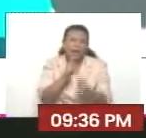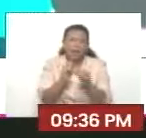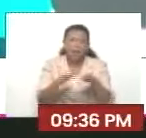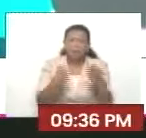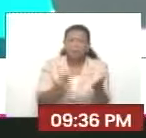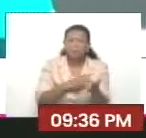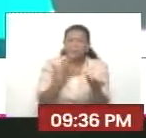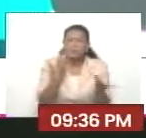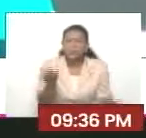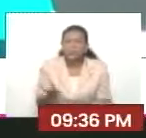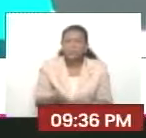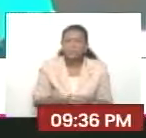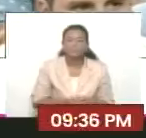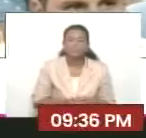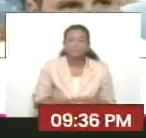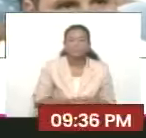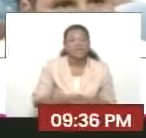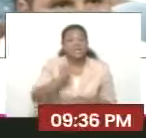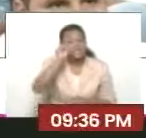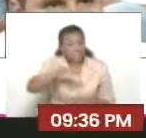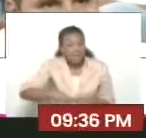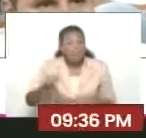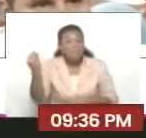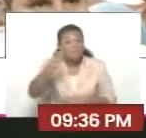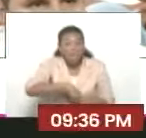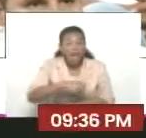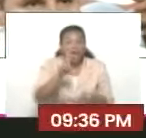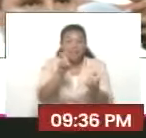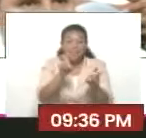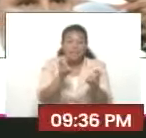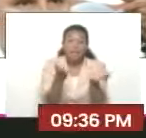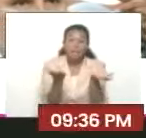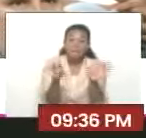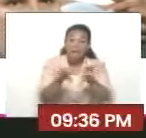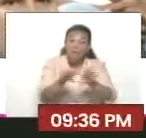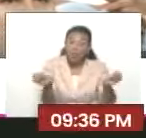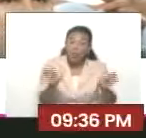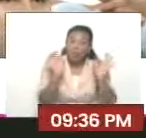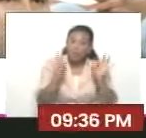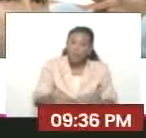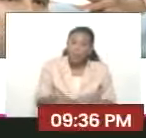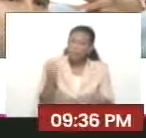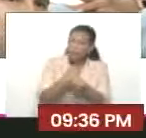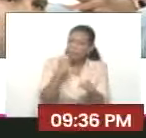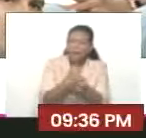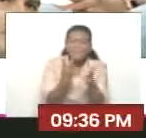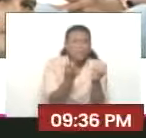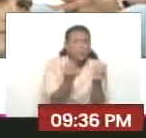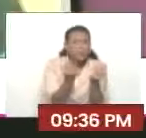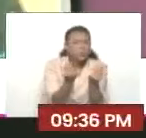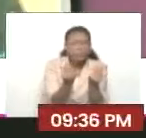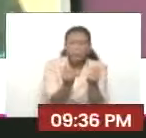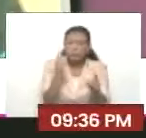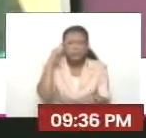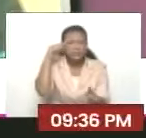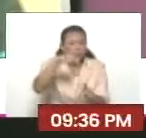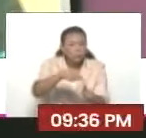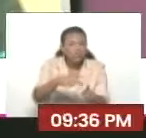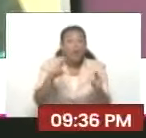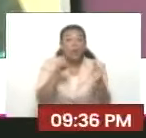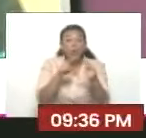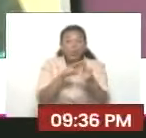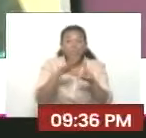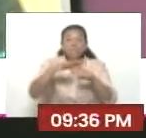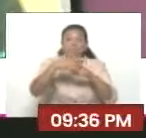noticias. Adelante, Jocelyn. No, presidente, y seguimos además relacionados con el tema de educación, que usted insistió además que se trabajara muchísimo en este sentido, y vamos a conocer